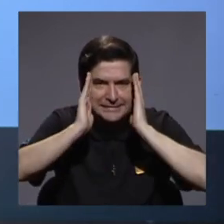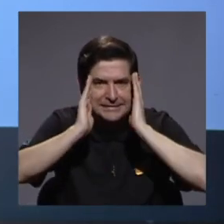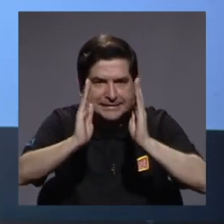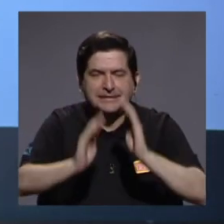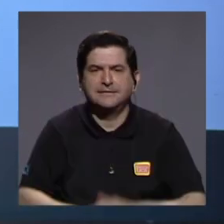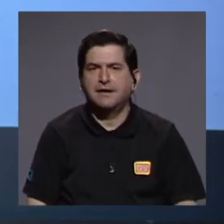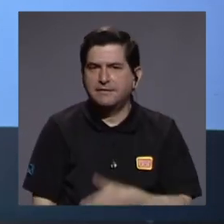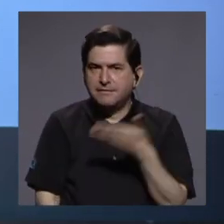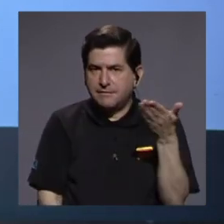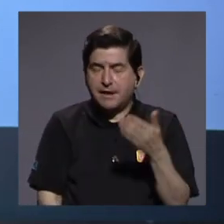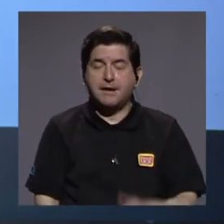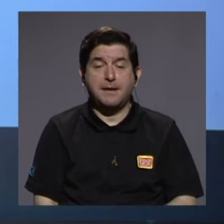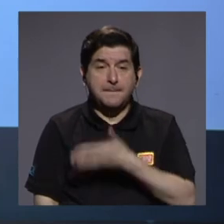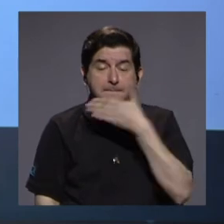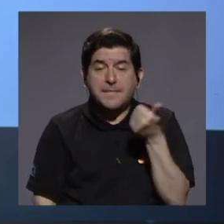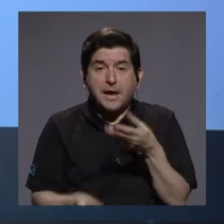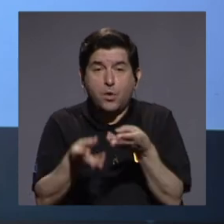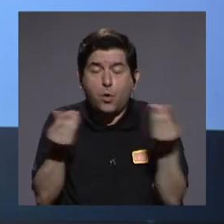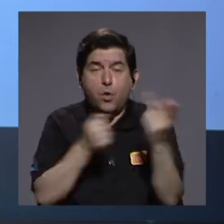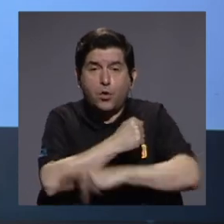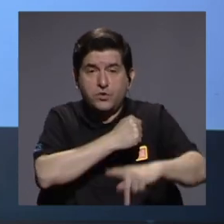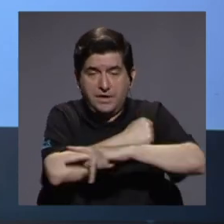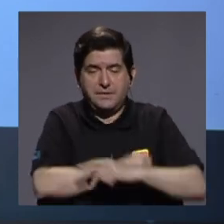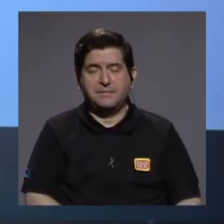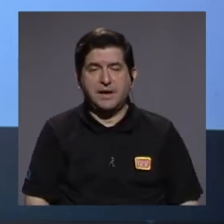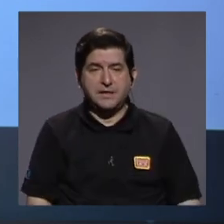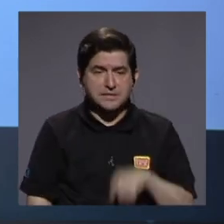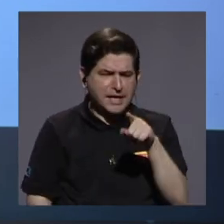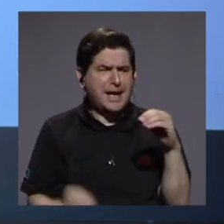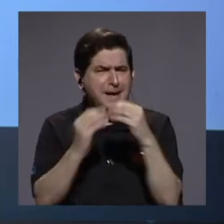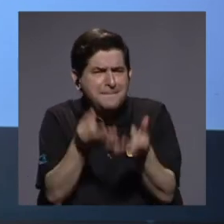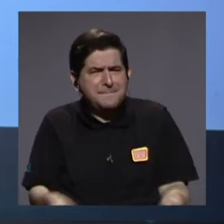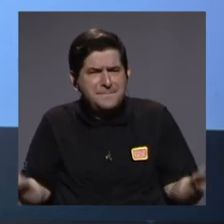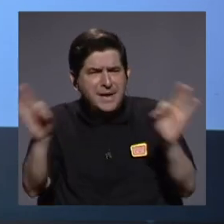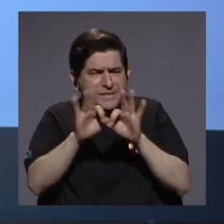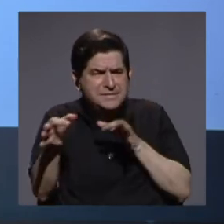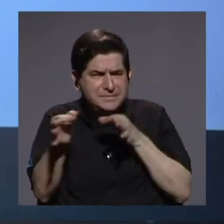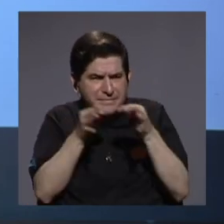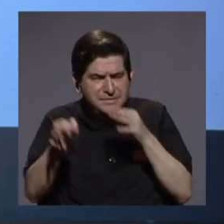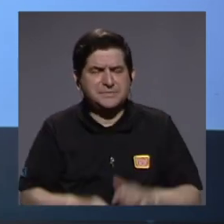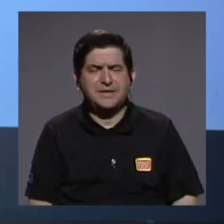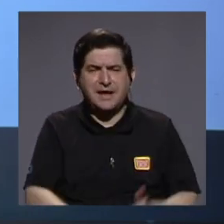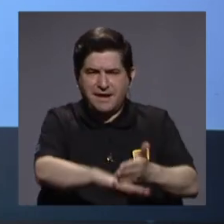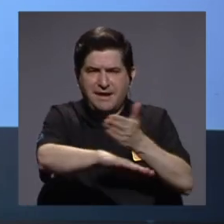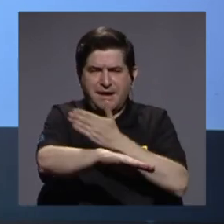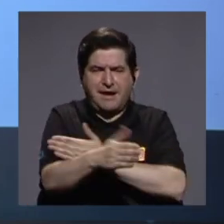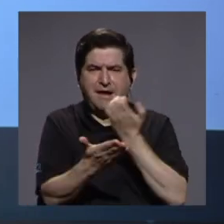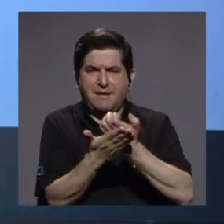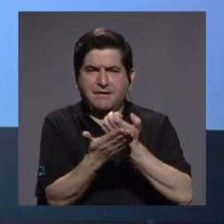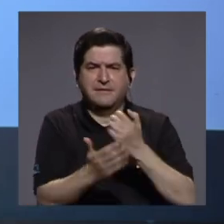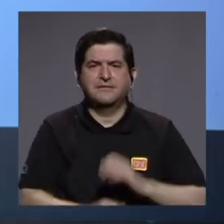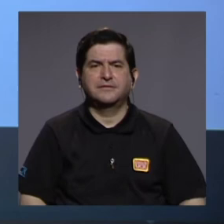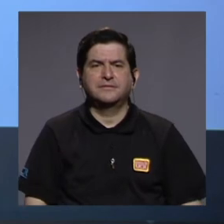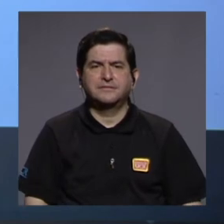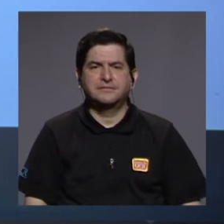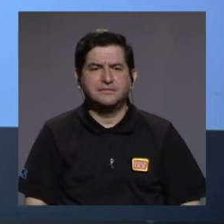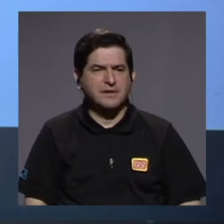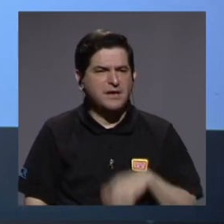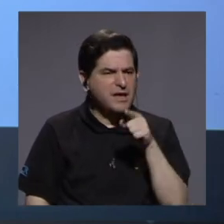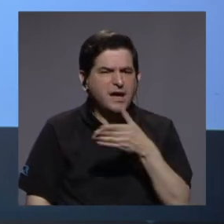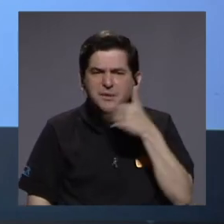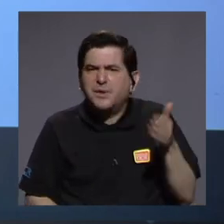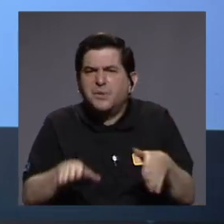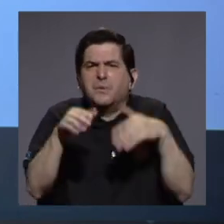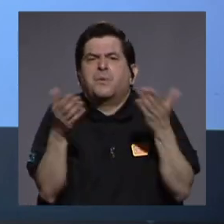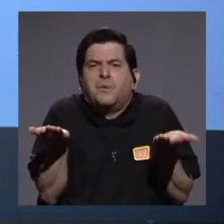de mejorar la productividad el país como elemento que es más importante para explicar el crecimiento económico cómo se mejora la productividad